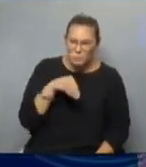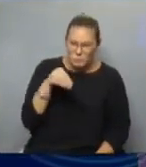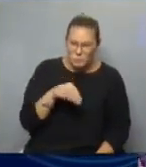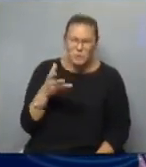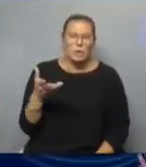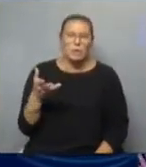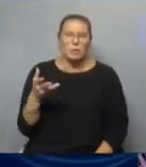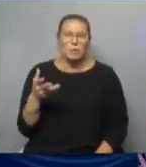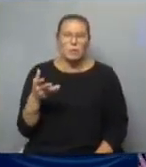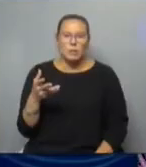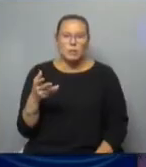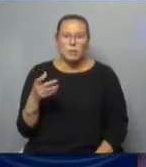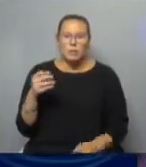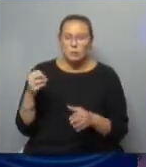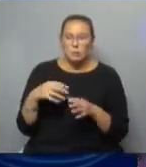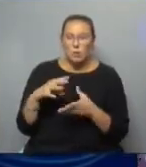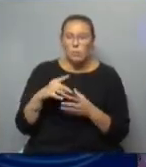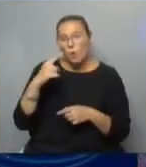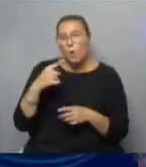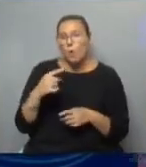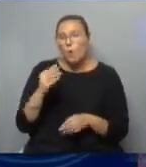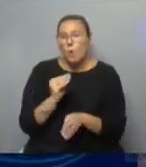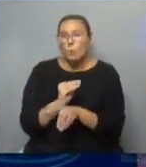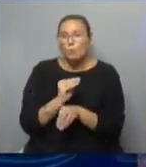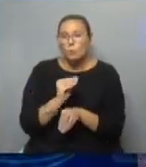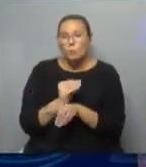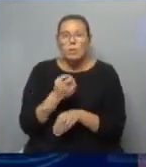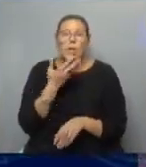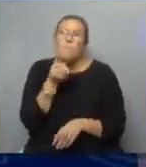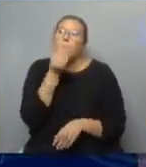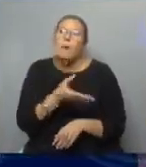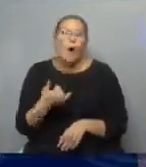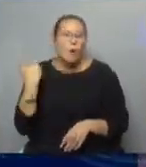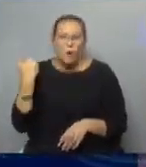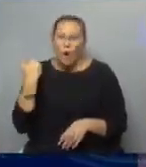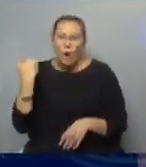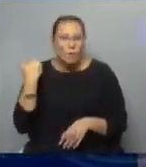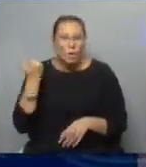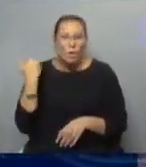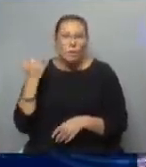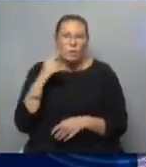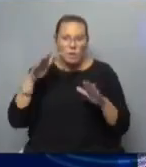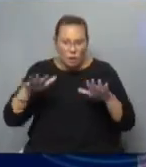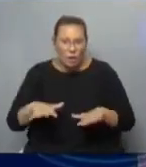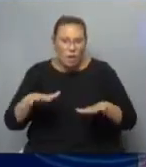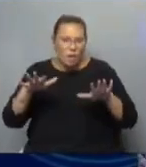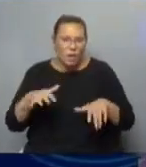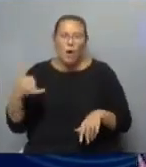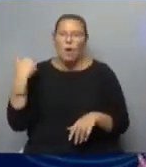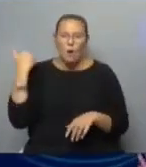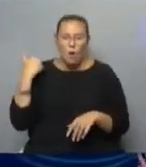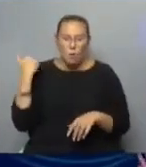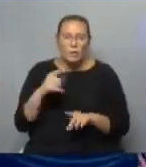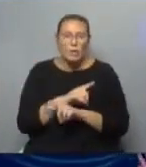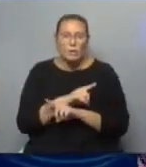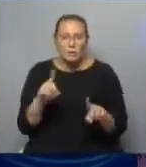Bueno, acumulás todo eso. Hay una cultura de idealizar la juventud. Claro. Absolutamente, es el reino de la juventud, que